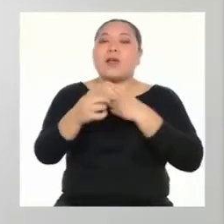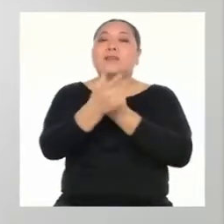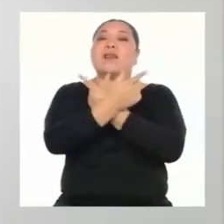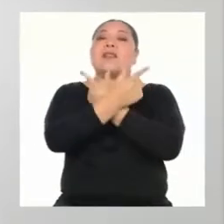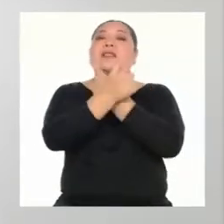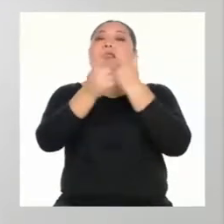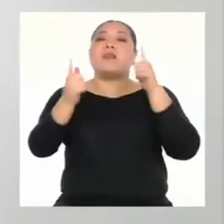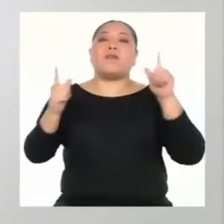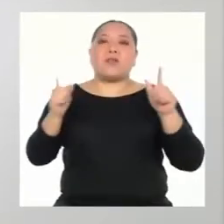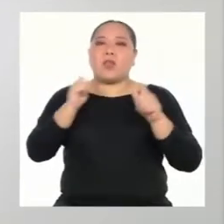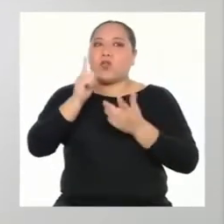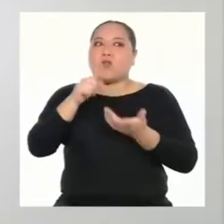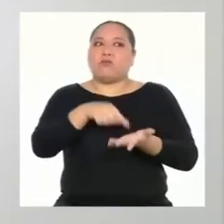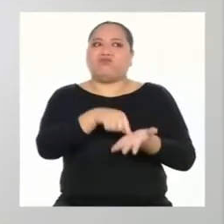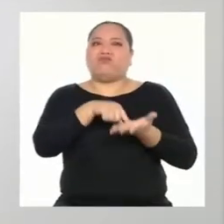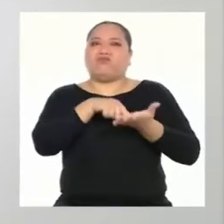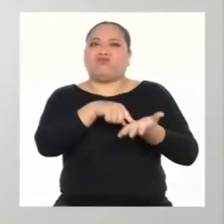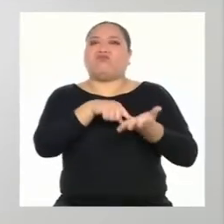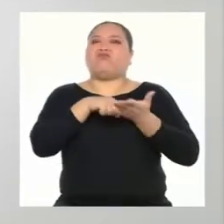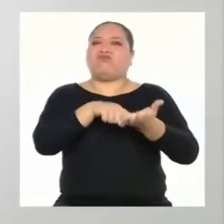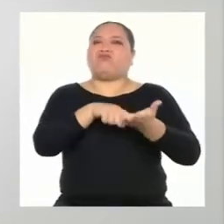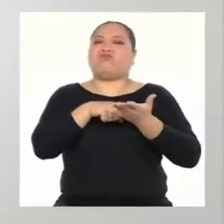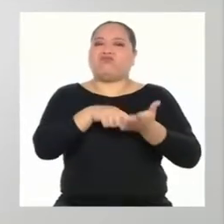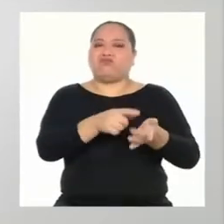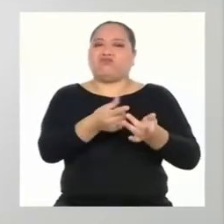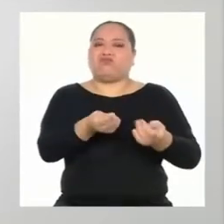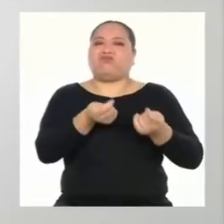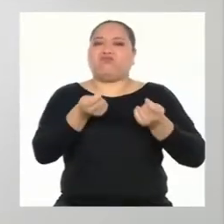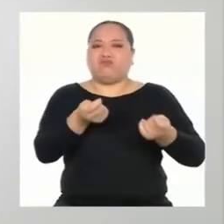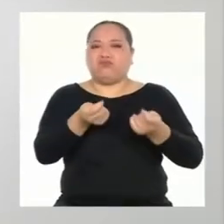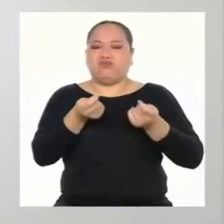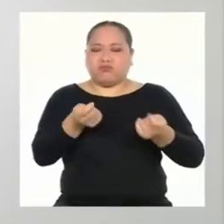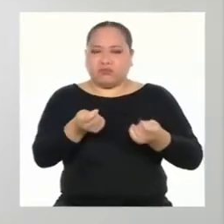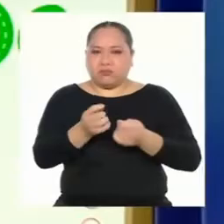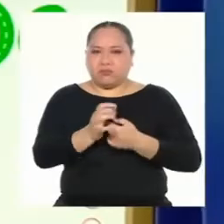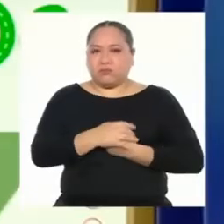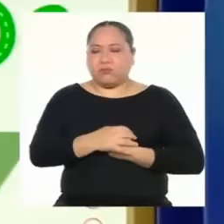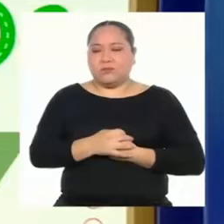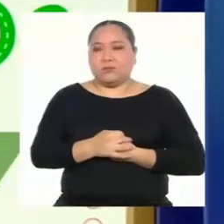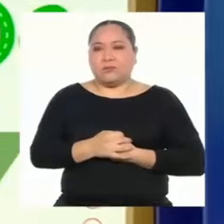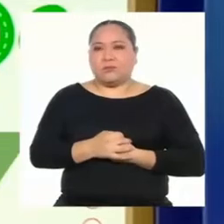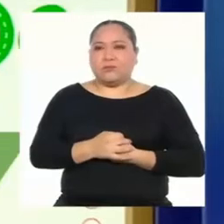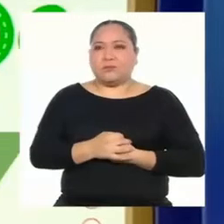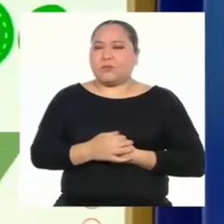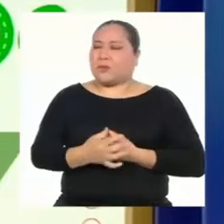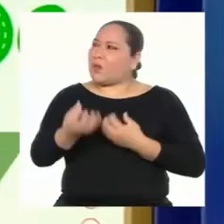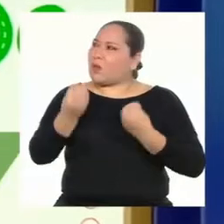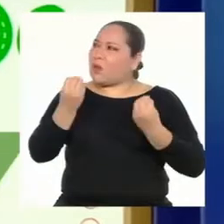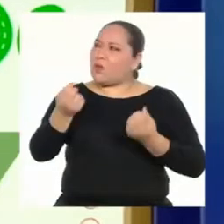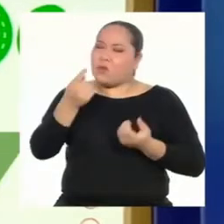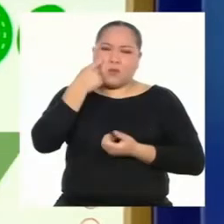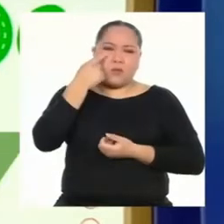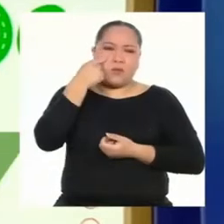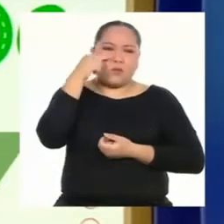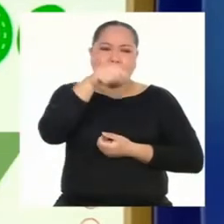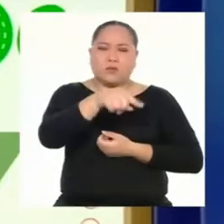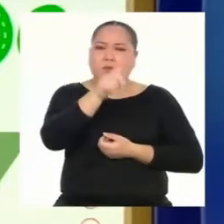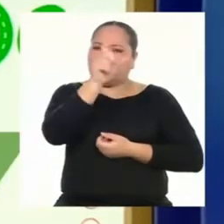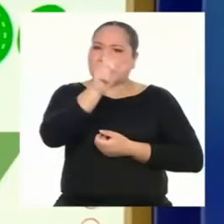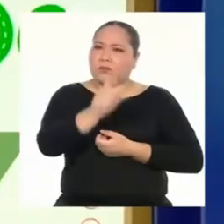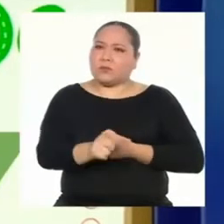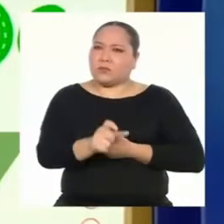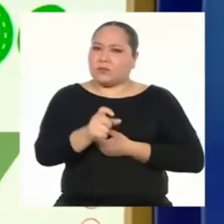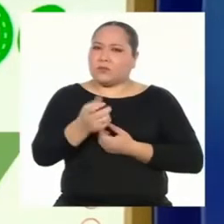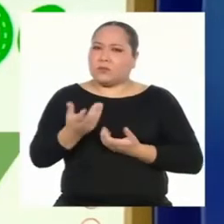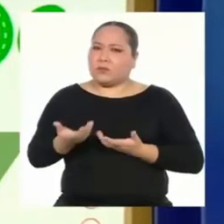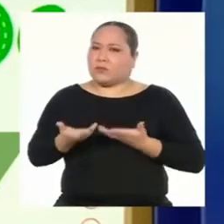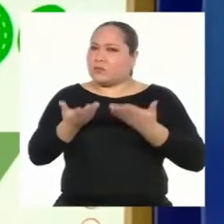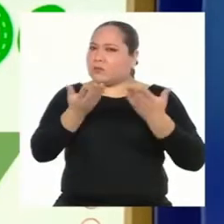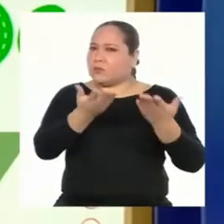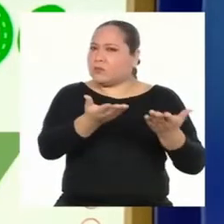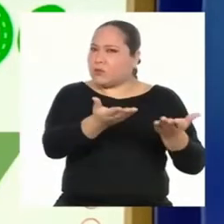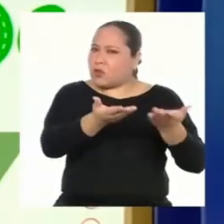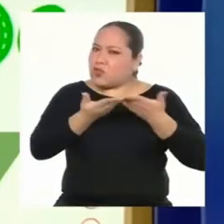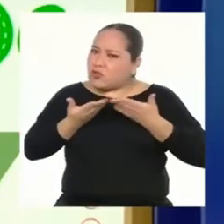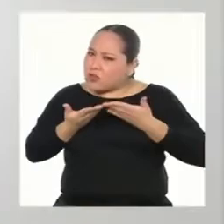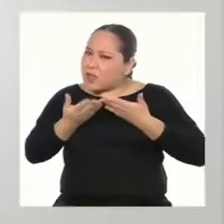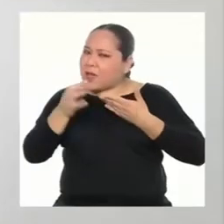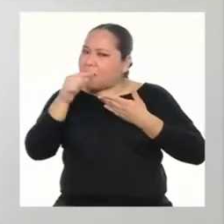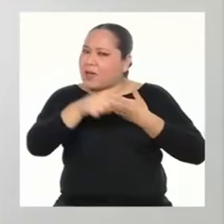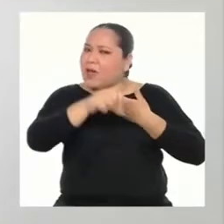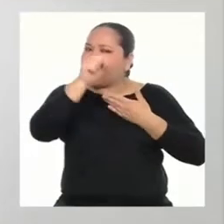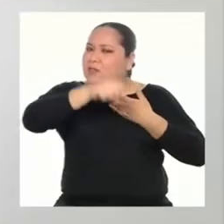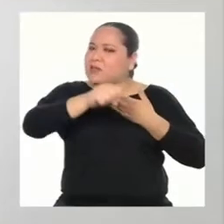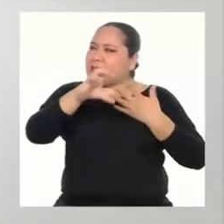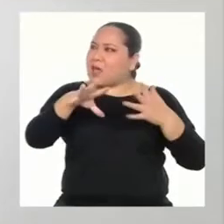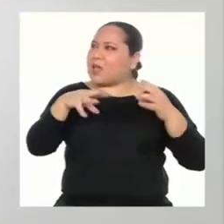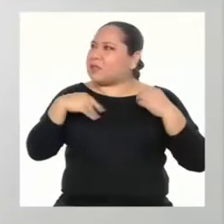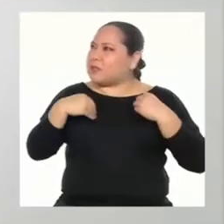en libertad, sin presiones ni condicionamiento alguno. ¿Cómo podemos conocer si una persona nos brinda su